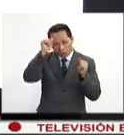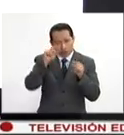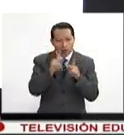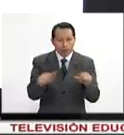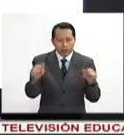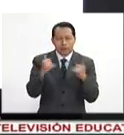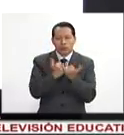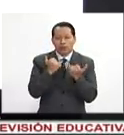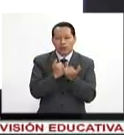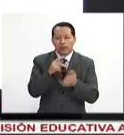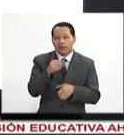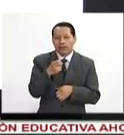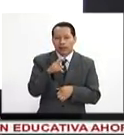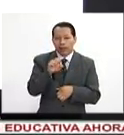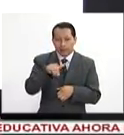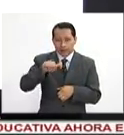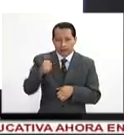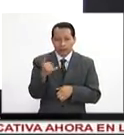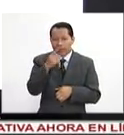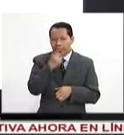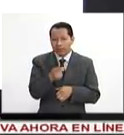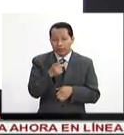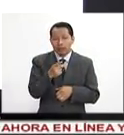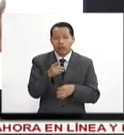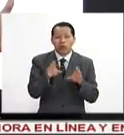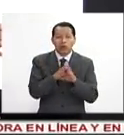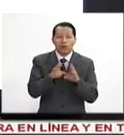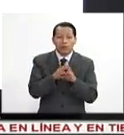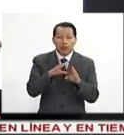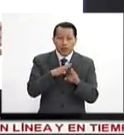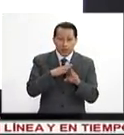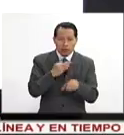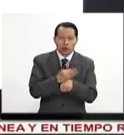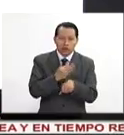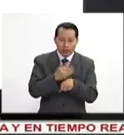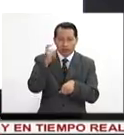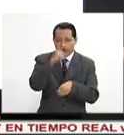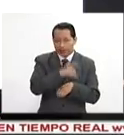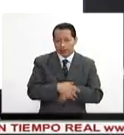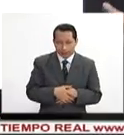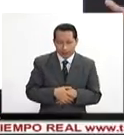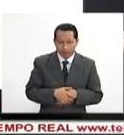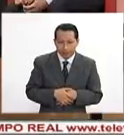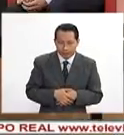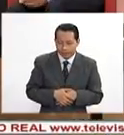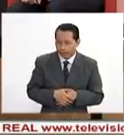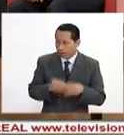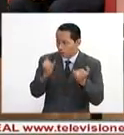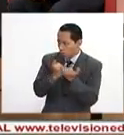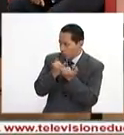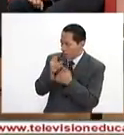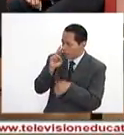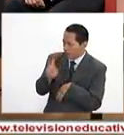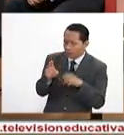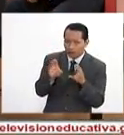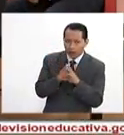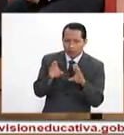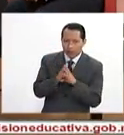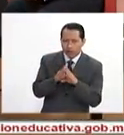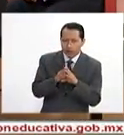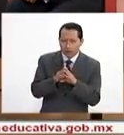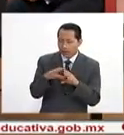Claro, entonces Theresa May está caminando, una cuerda muy floja en ese sentido. Y en el fondo lo que vemos es